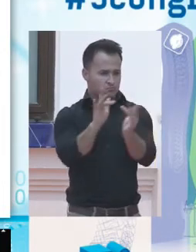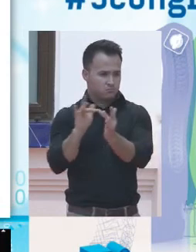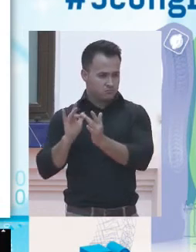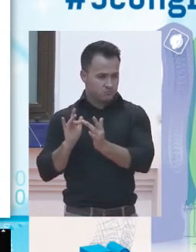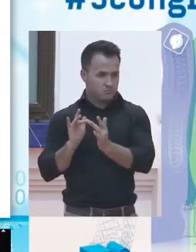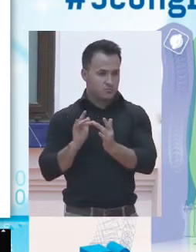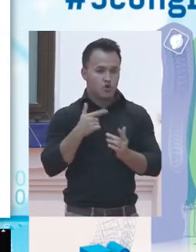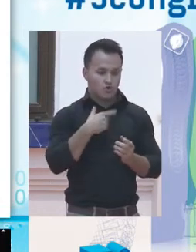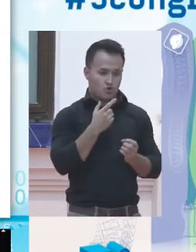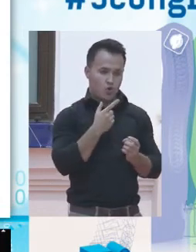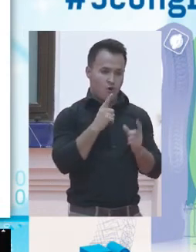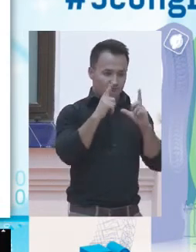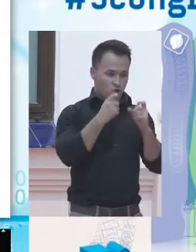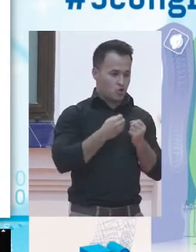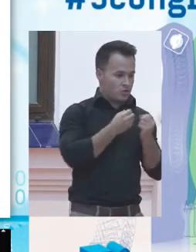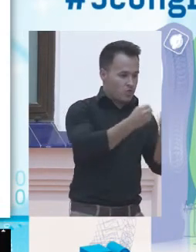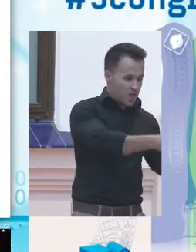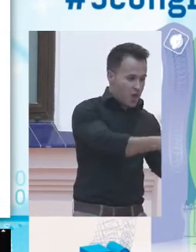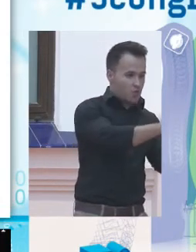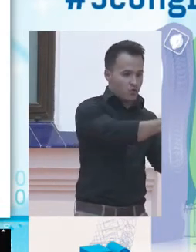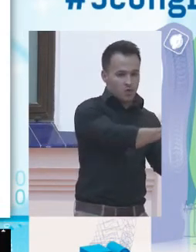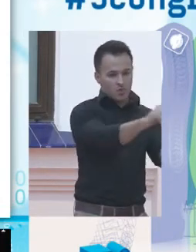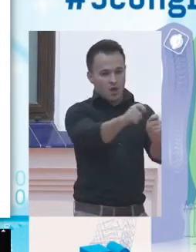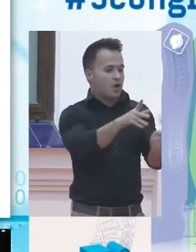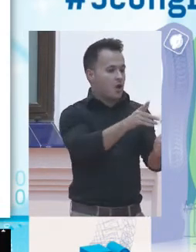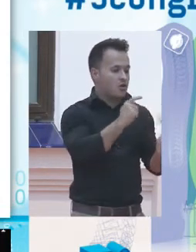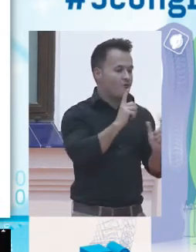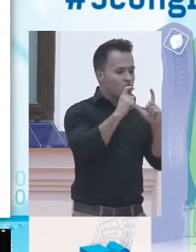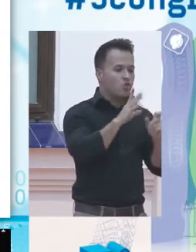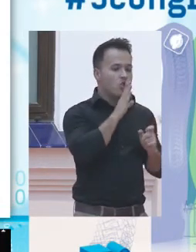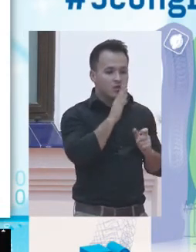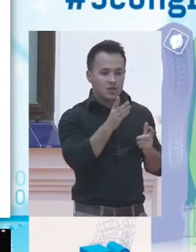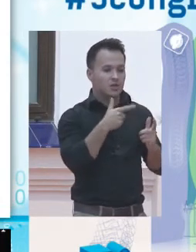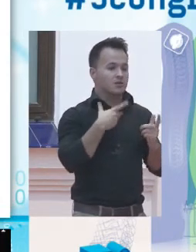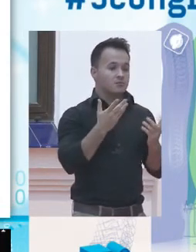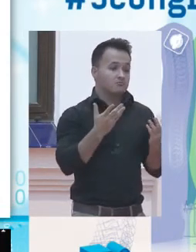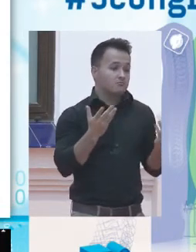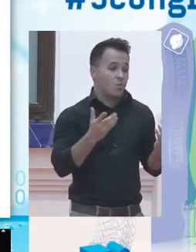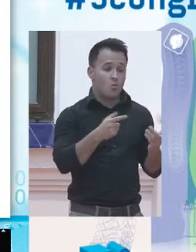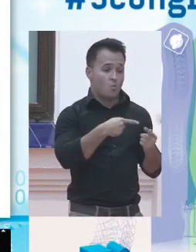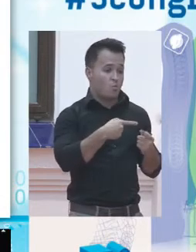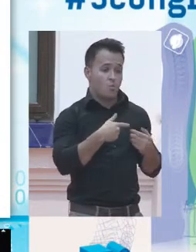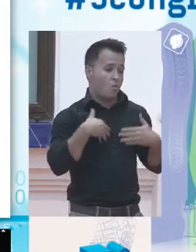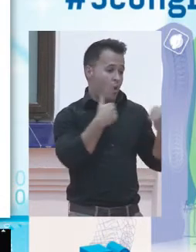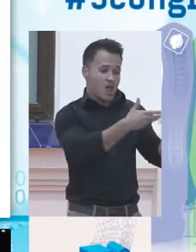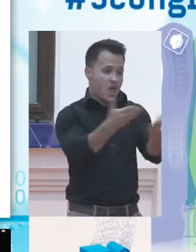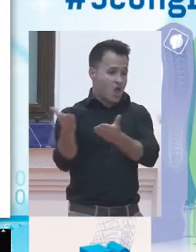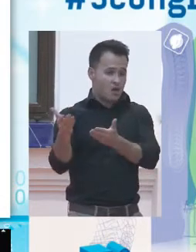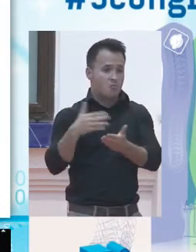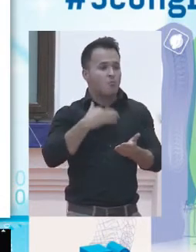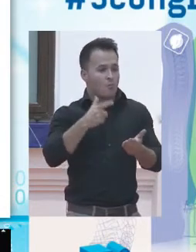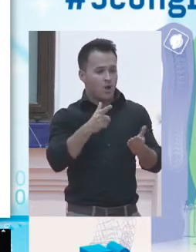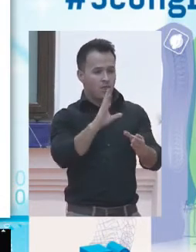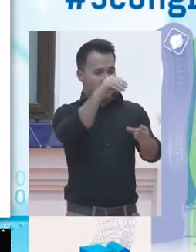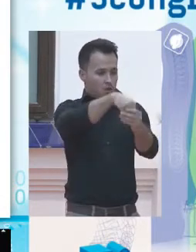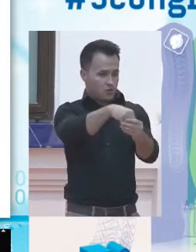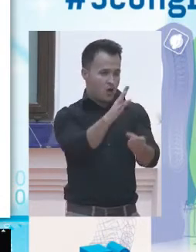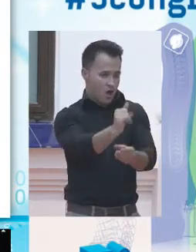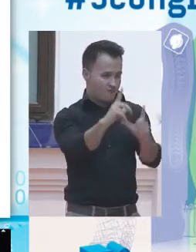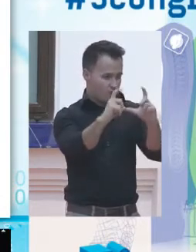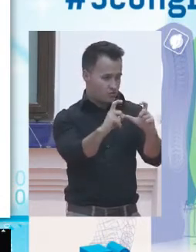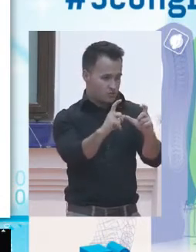te di 1000 fotos ayer, ¿dónde están? Toma, aquí están tus 1000 fotos. ¿Los tenías tú? No los tenía cualquiera de mis muchos compañeros, pero como estamos todos trabajando